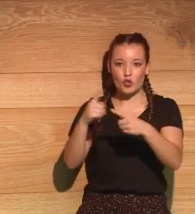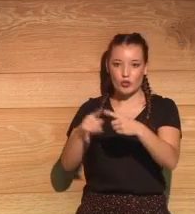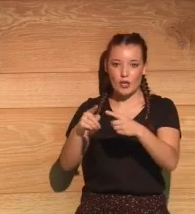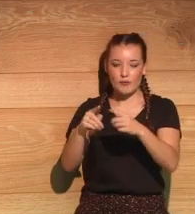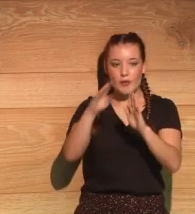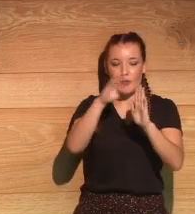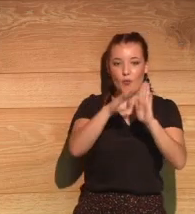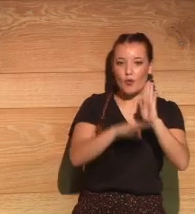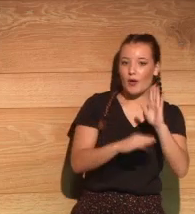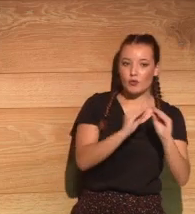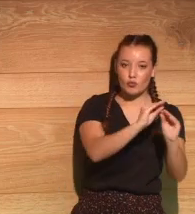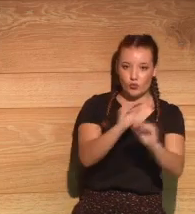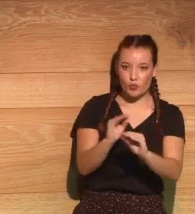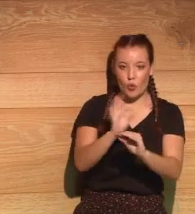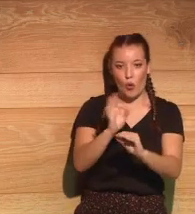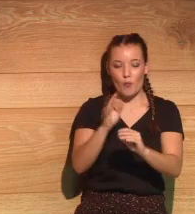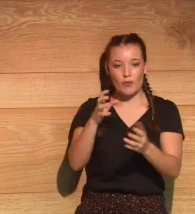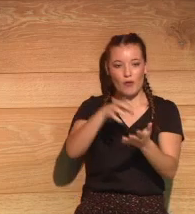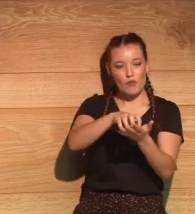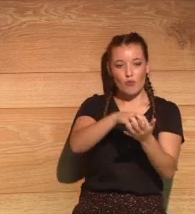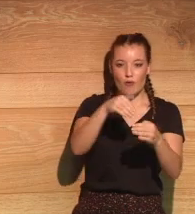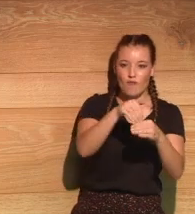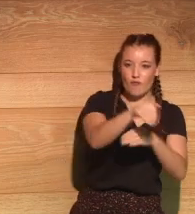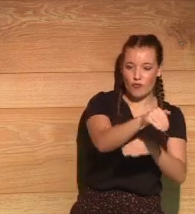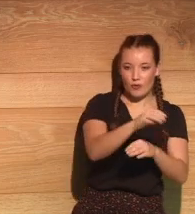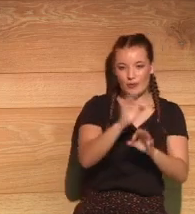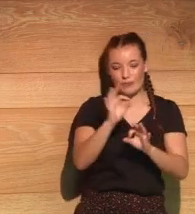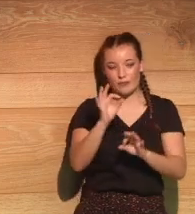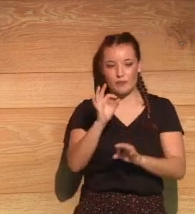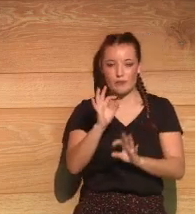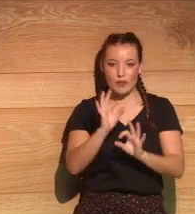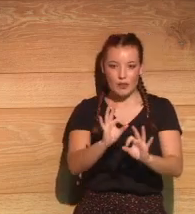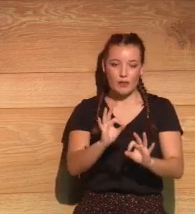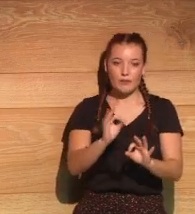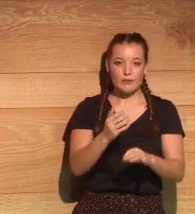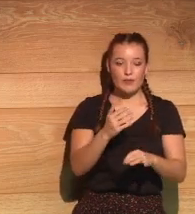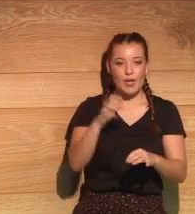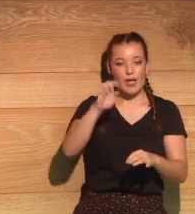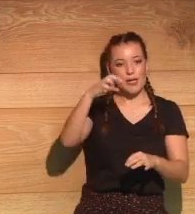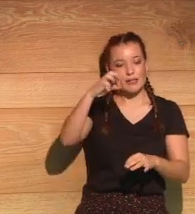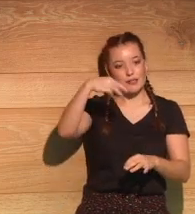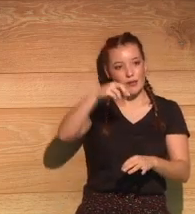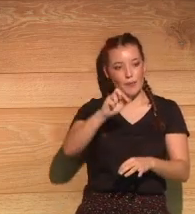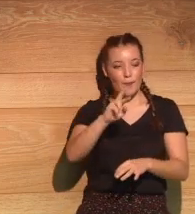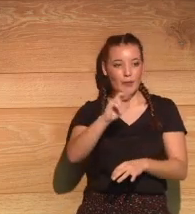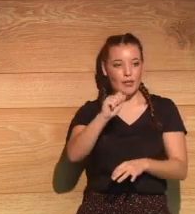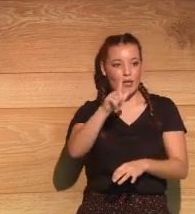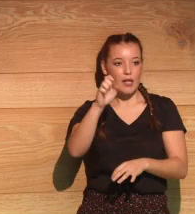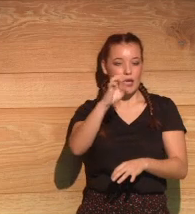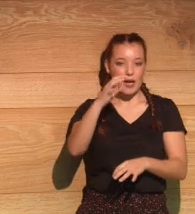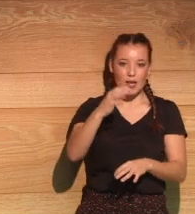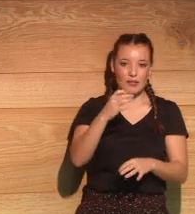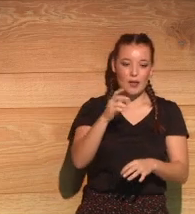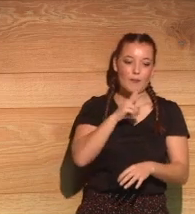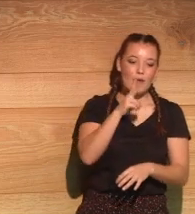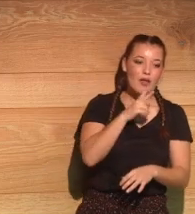duda siempre abierta acerca que hay sobre el futuro, ¿no? ¿Sabemos que las esmeraldas son verdes o acaso las esmeraldas son verdules o azurdes?